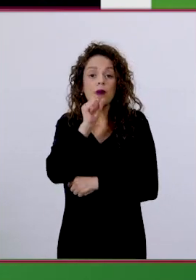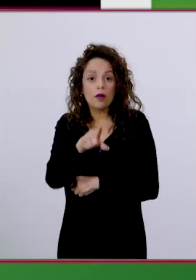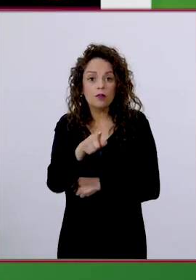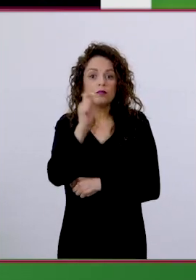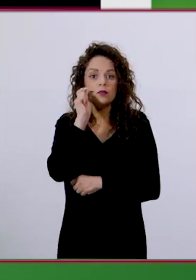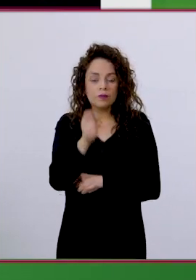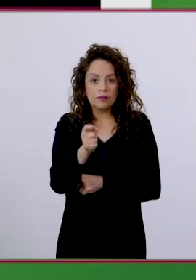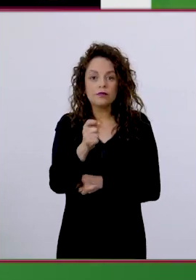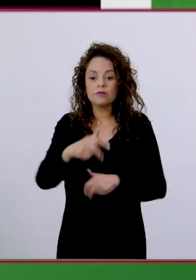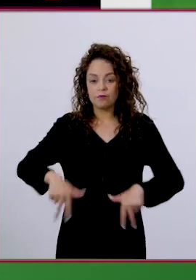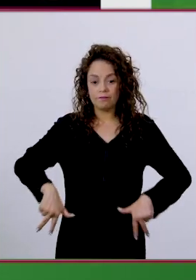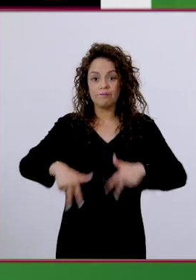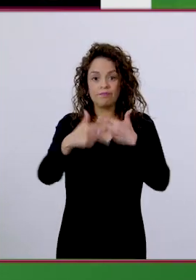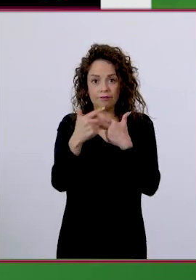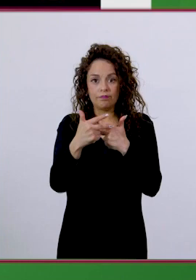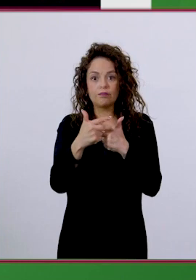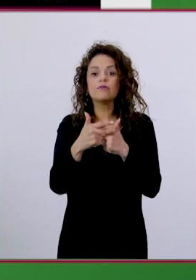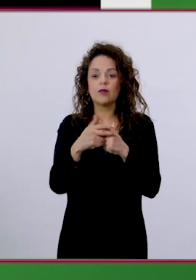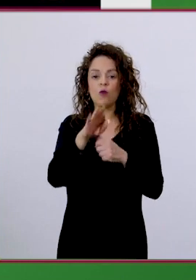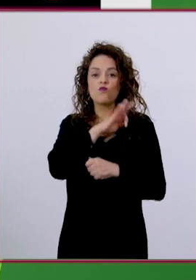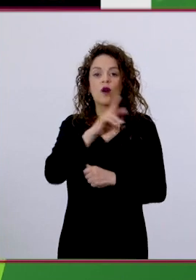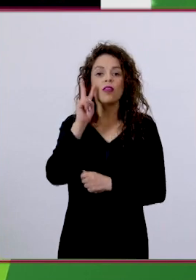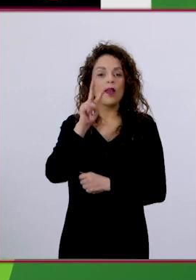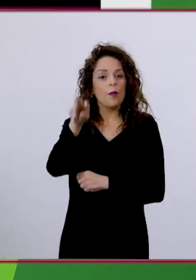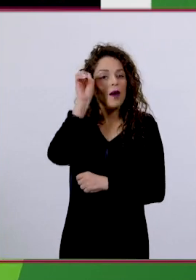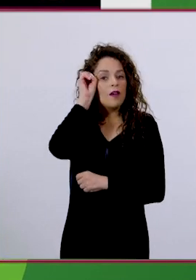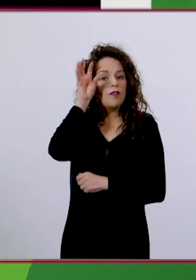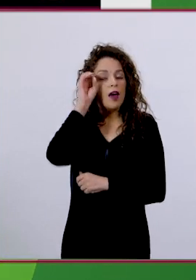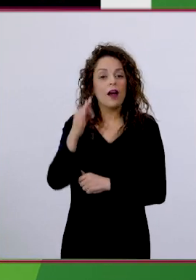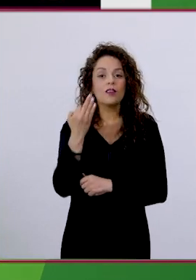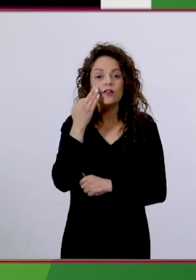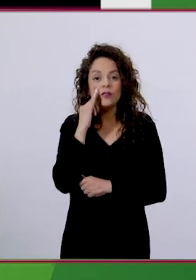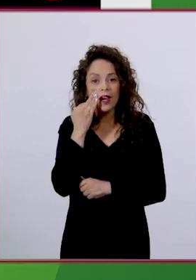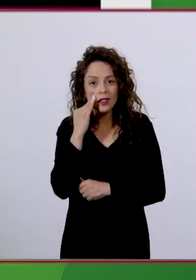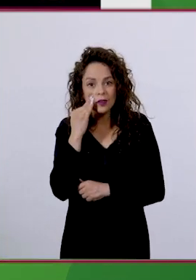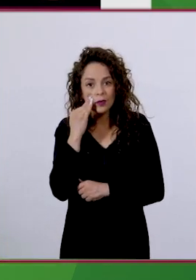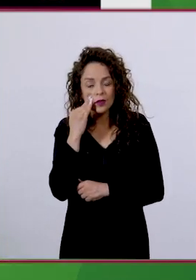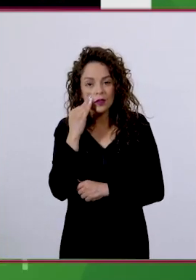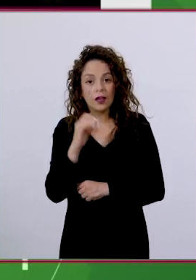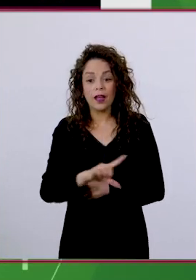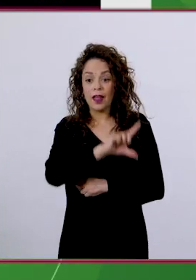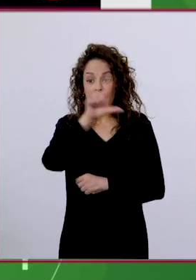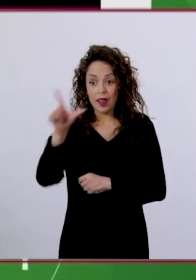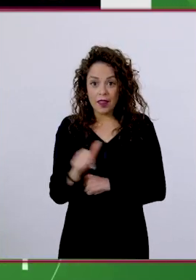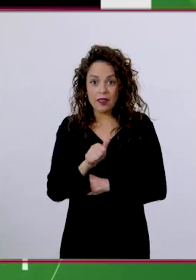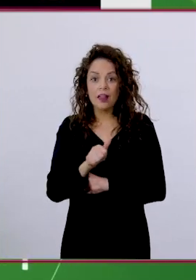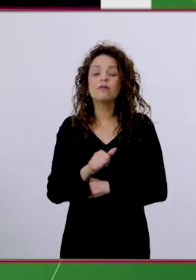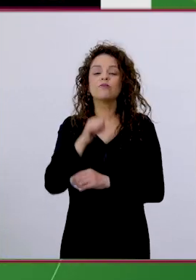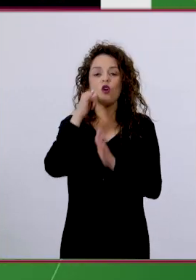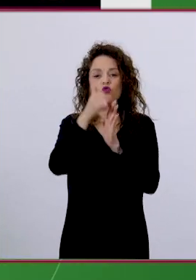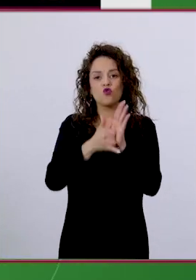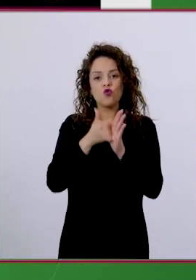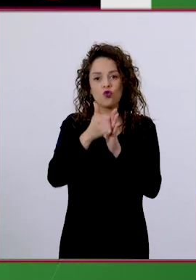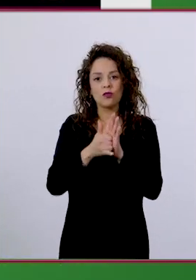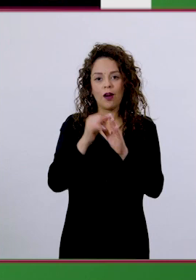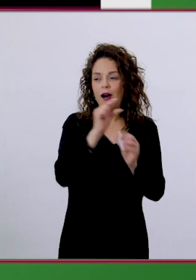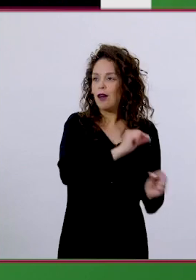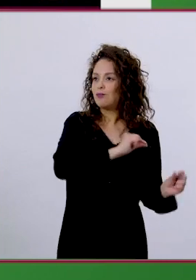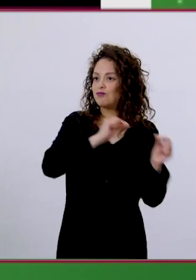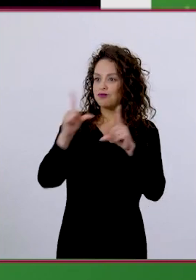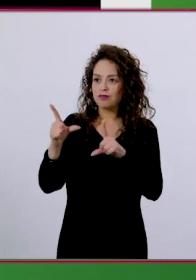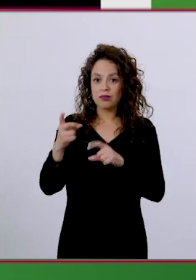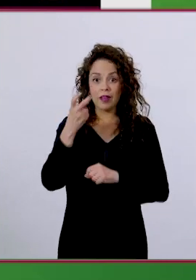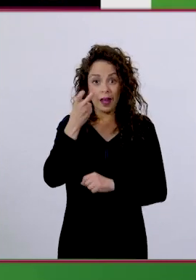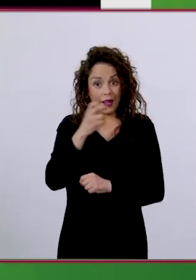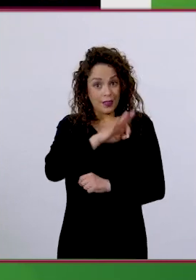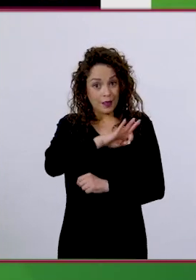lo transmitimos en Facebook Live y posteriormente lo subimos a YouTube. El hecho de retransmitir